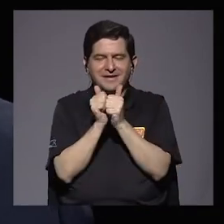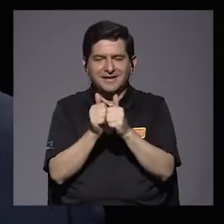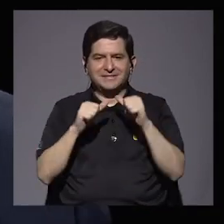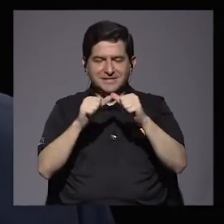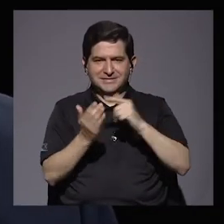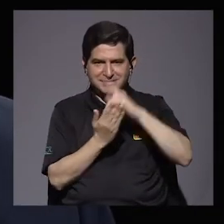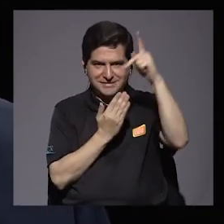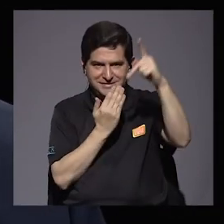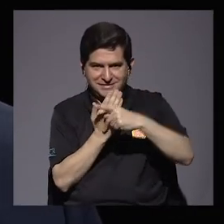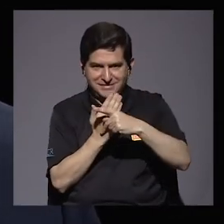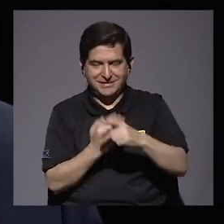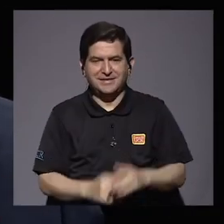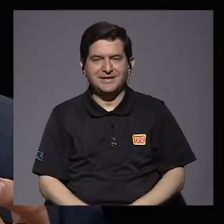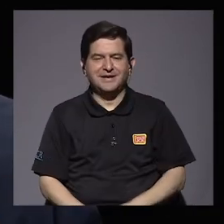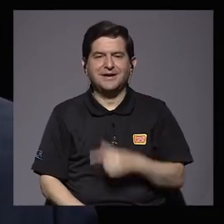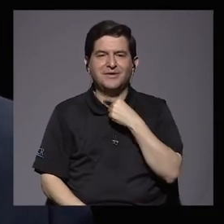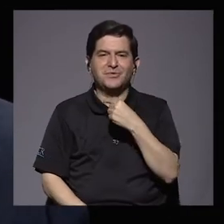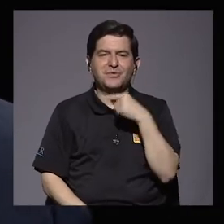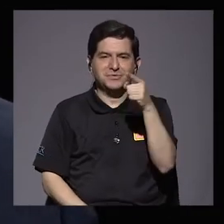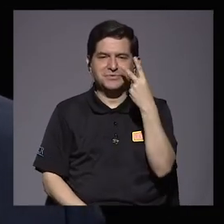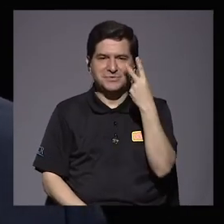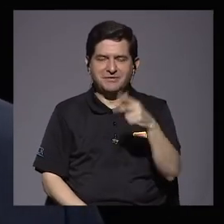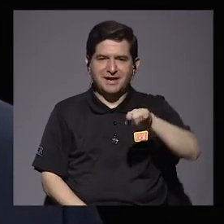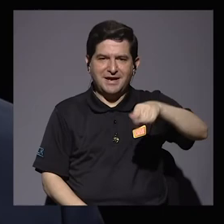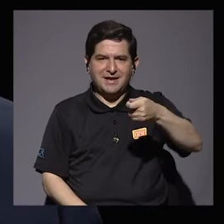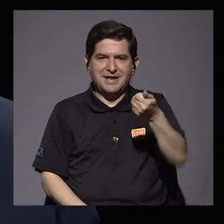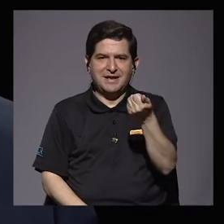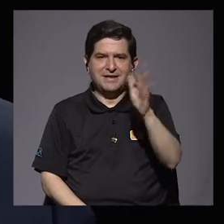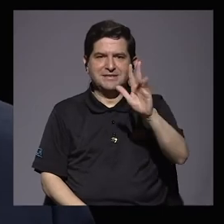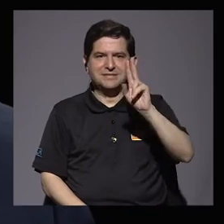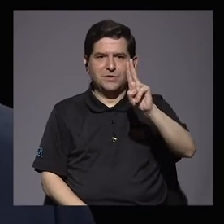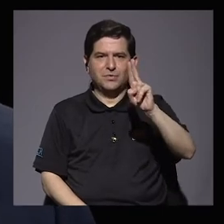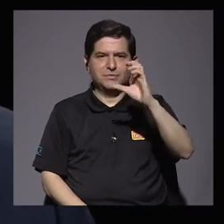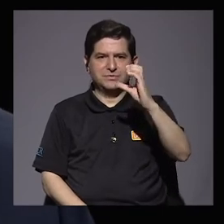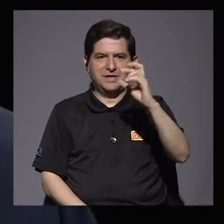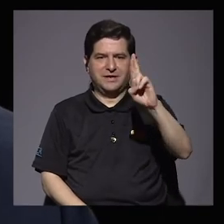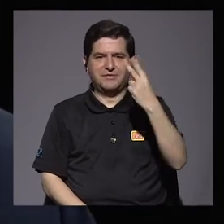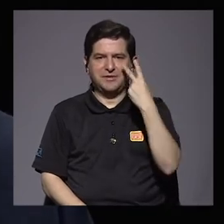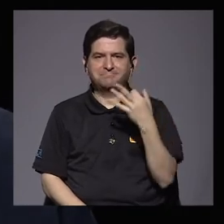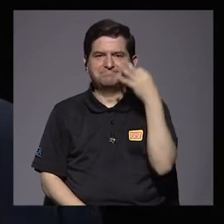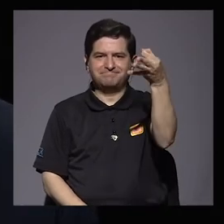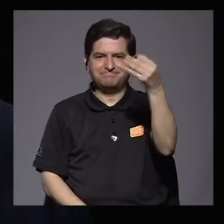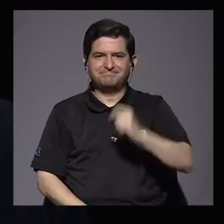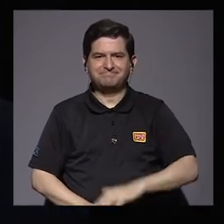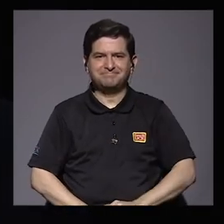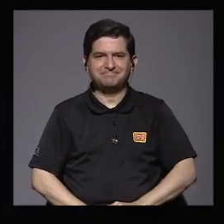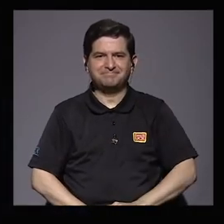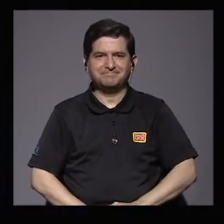nosotros, siga nuestra programación. Es un placer que usted vea el canal 15 Universidad de Costa Rica. Hasta luego.